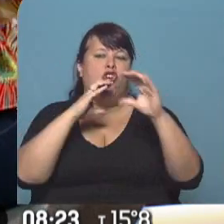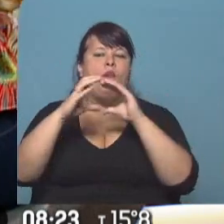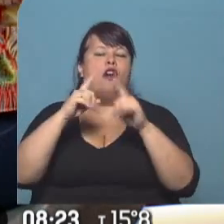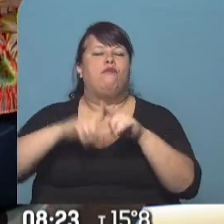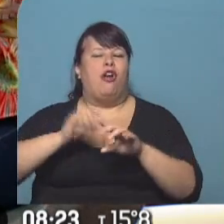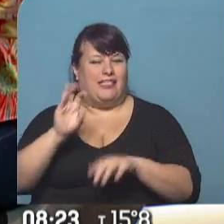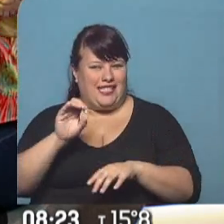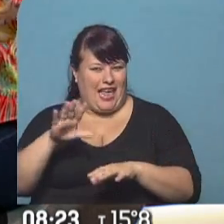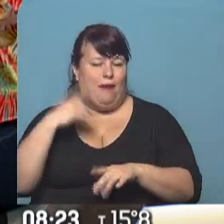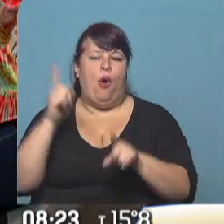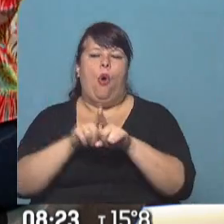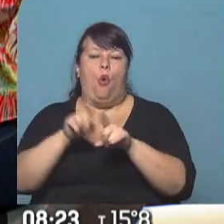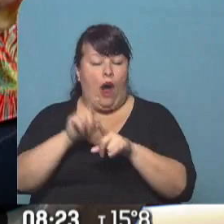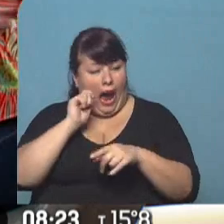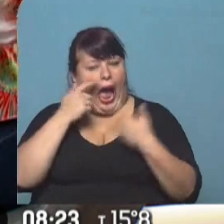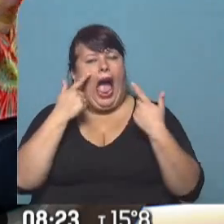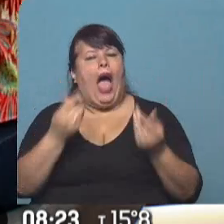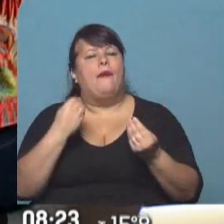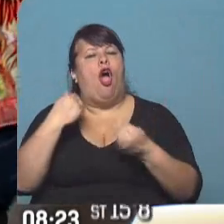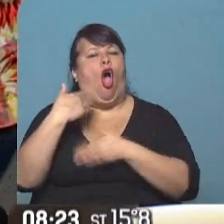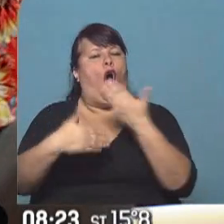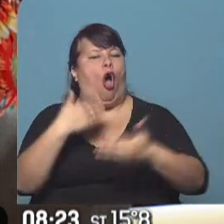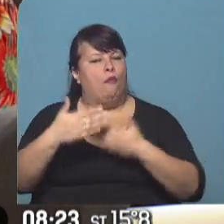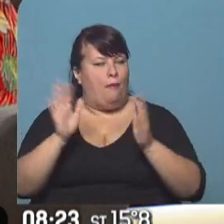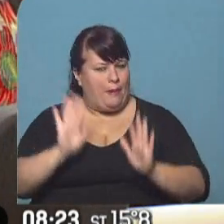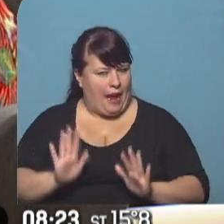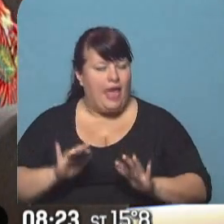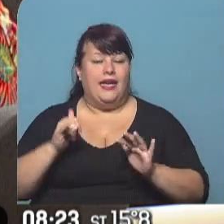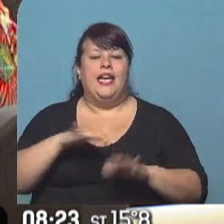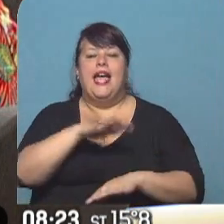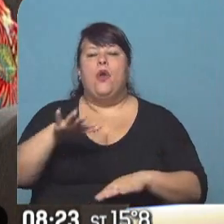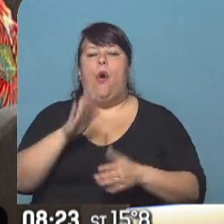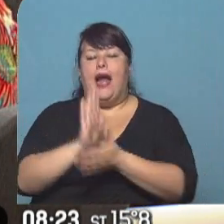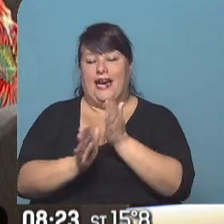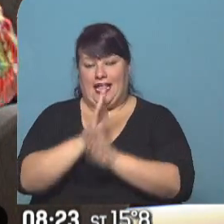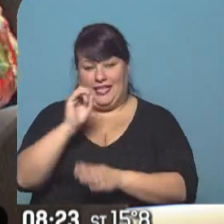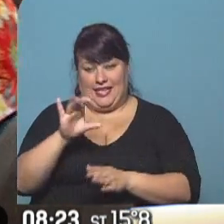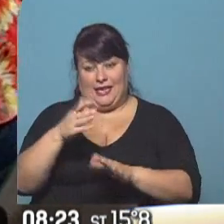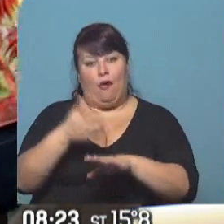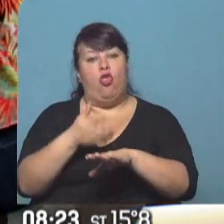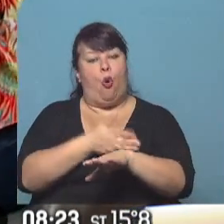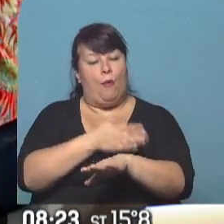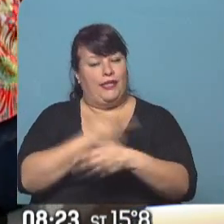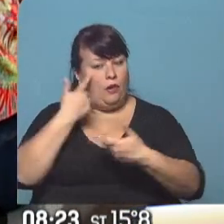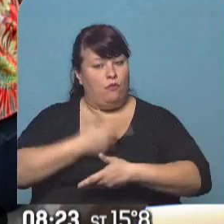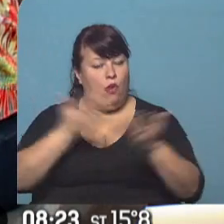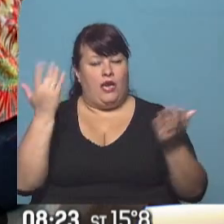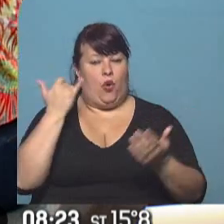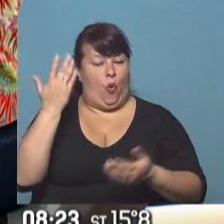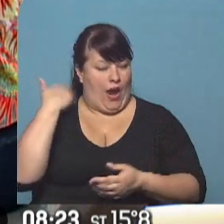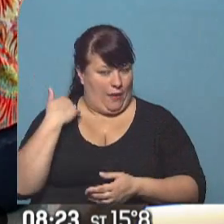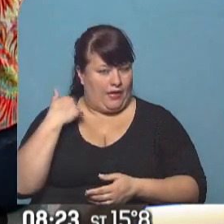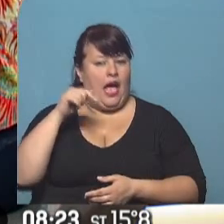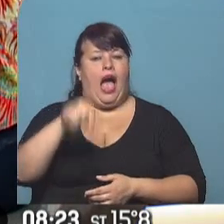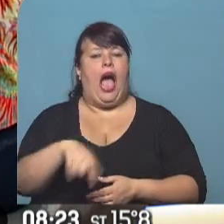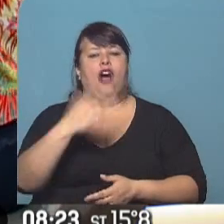política cómo se da está bueno ver el proceso de formación de espacios gratuitos es el nombre del documental se estrenó el jueves pasado